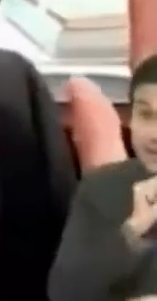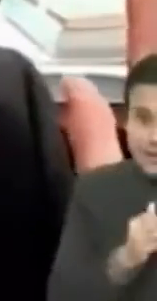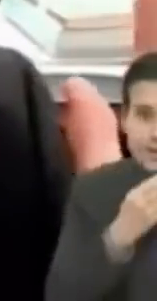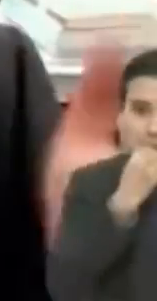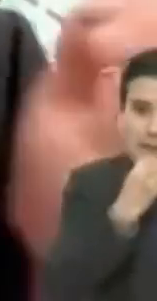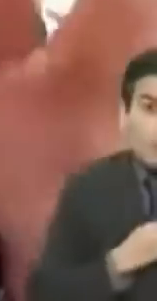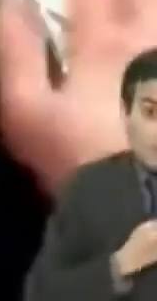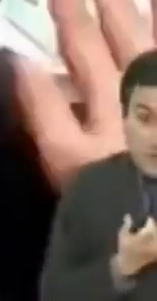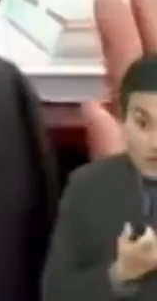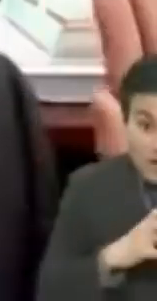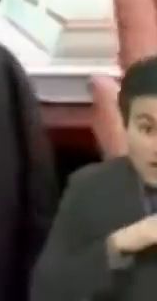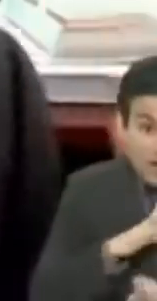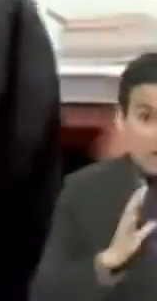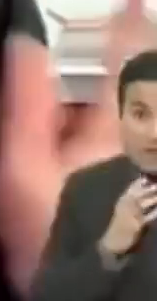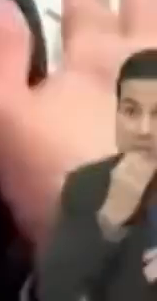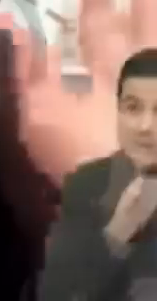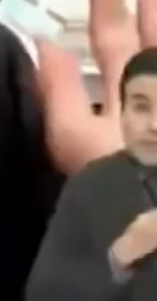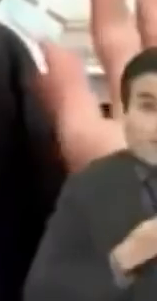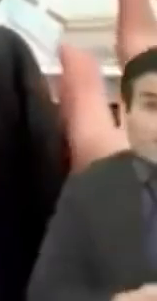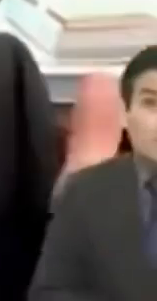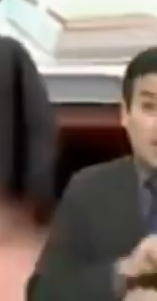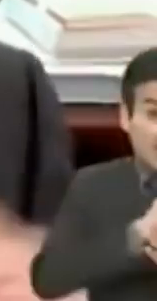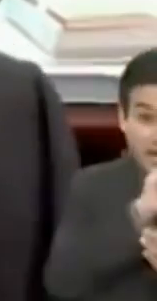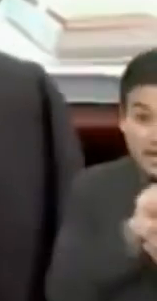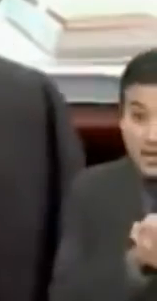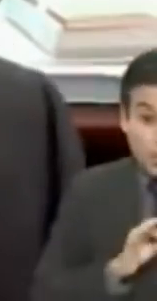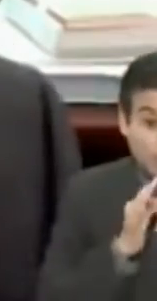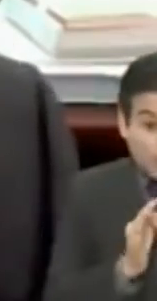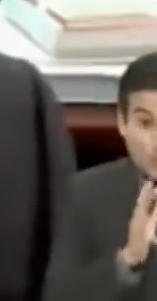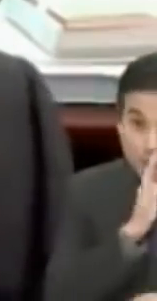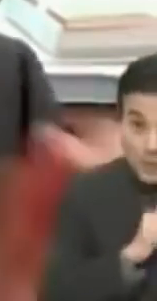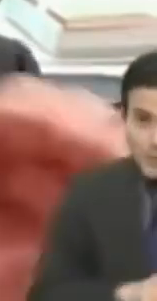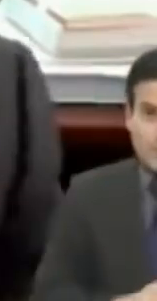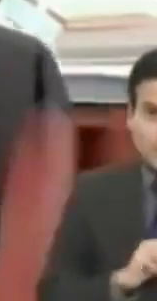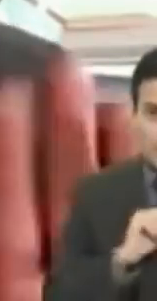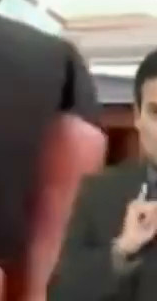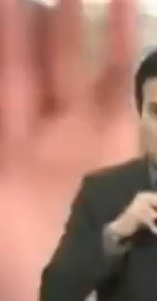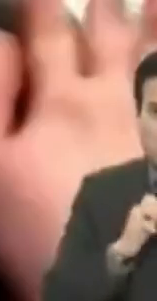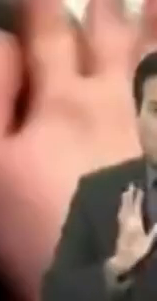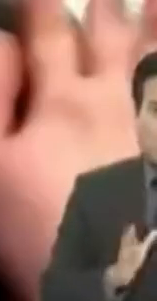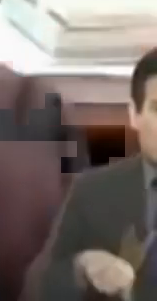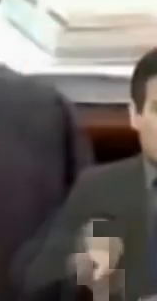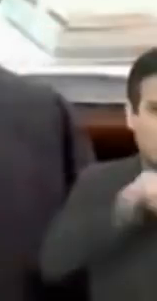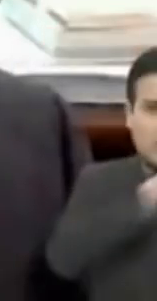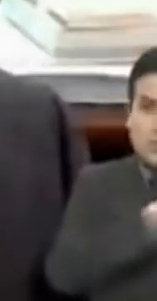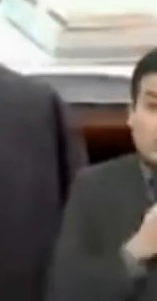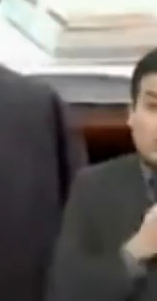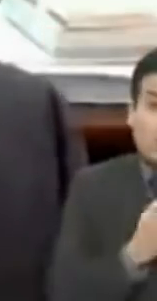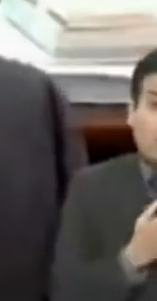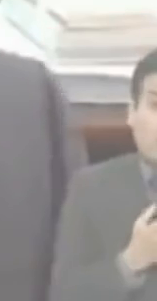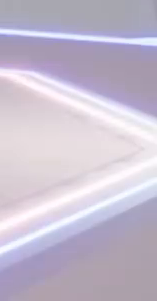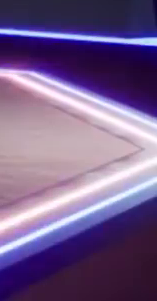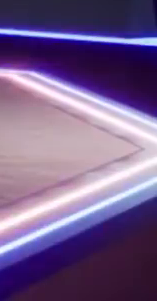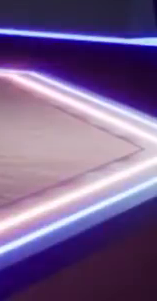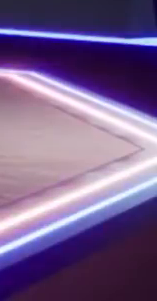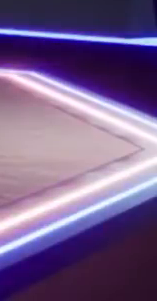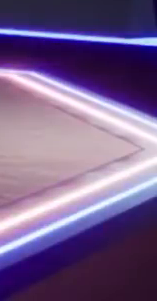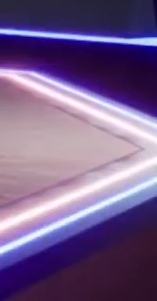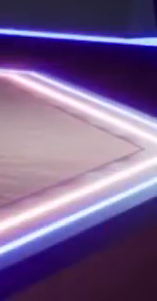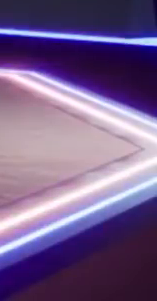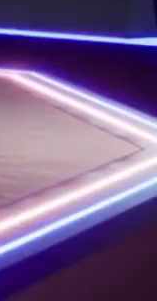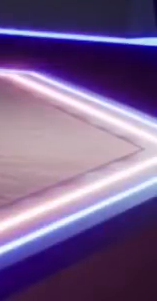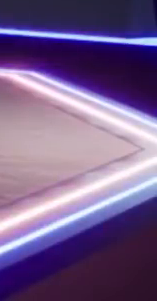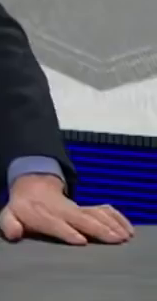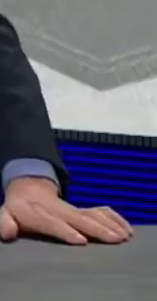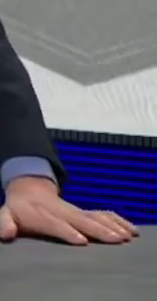tenga y si no se pueden cumplir los extremos de la ley el inicio todo lo que pude y sí al menos casillas habrá menos casillas guau